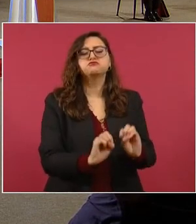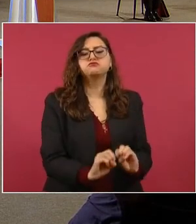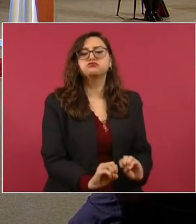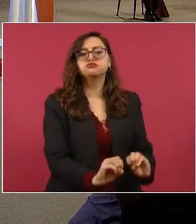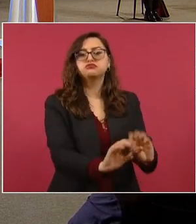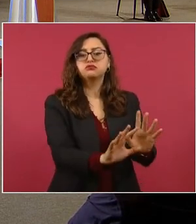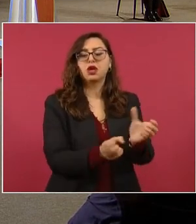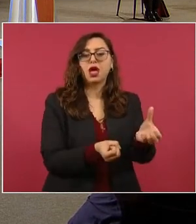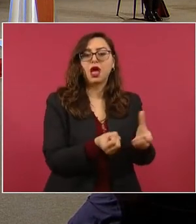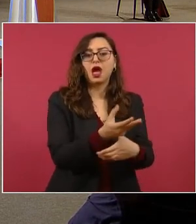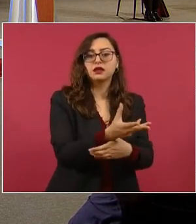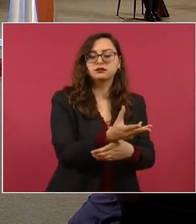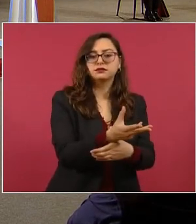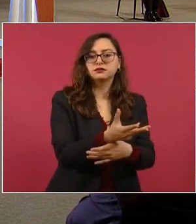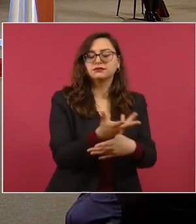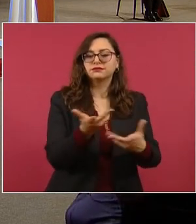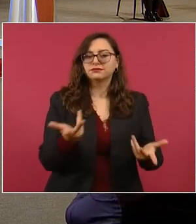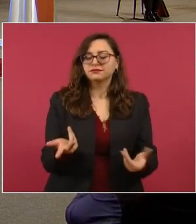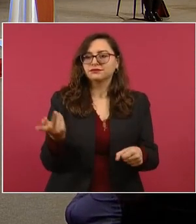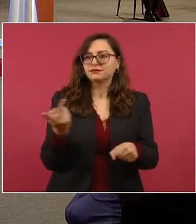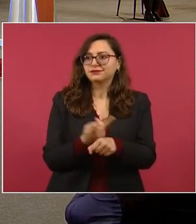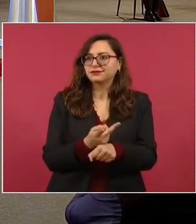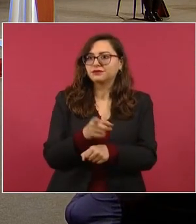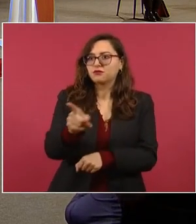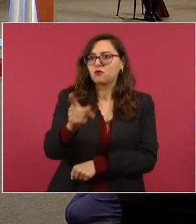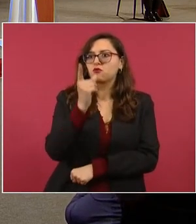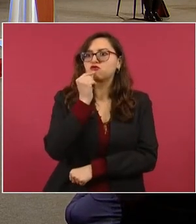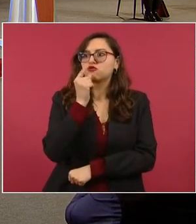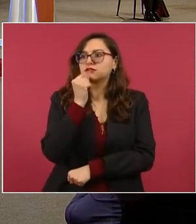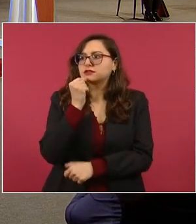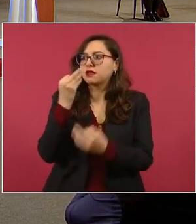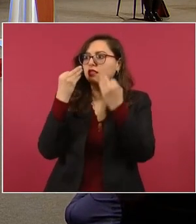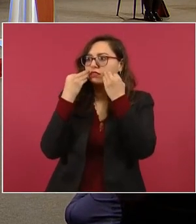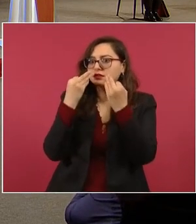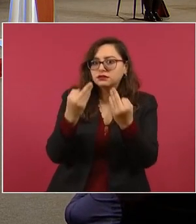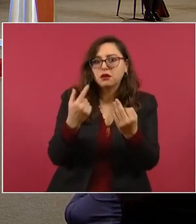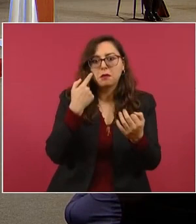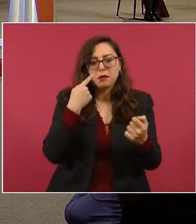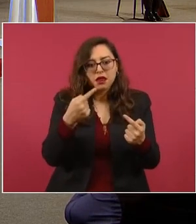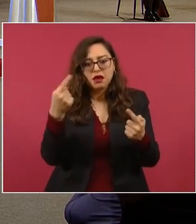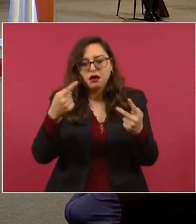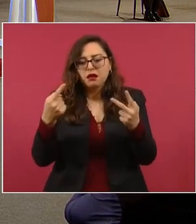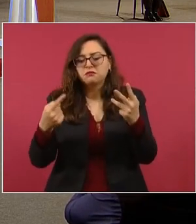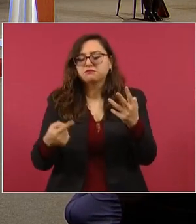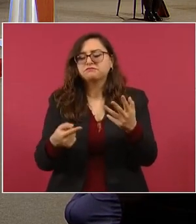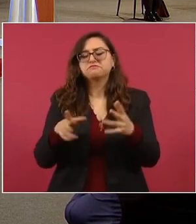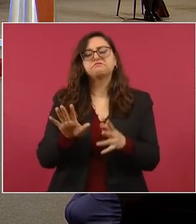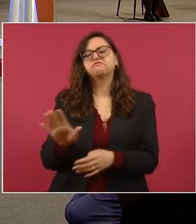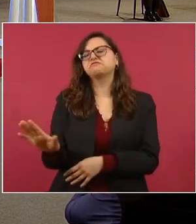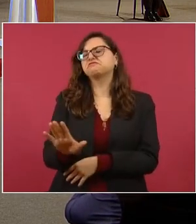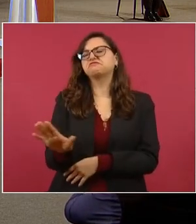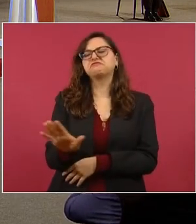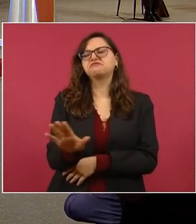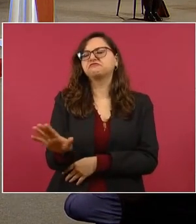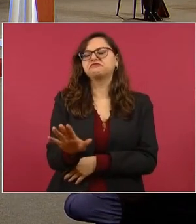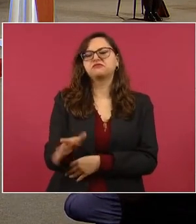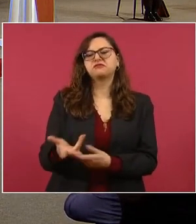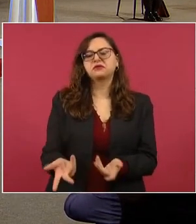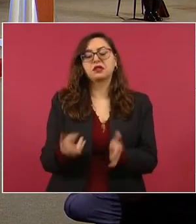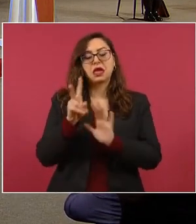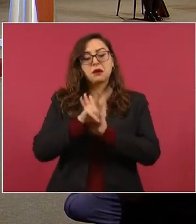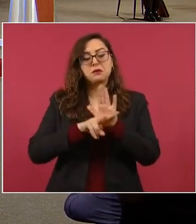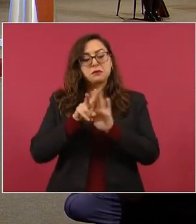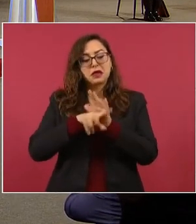aprendieron con una bolsa que contenía un arma de fuego y droga. El argumento fue que el